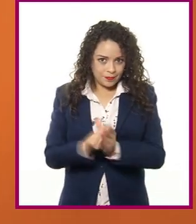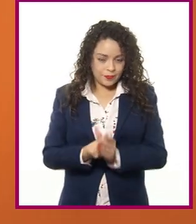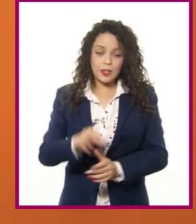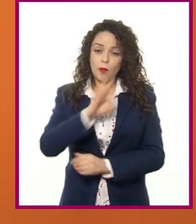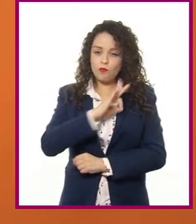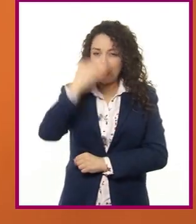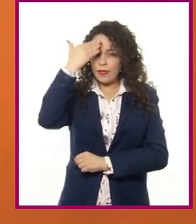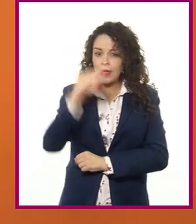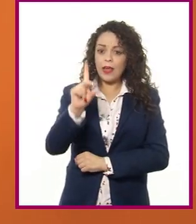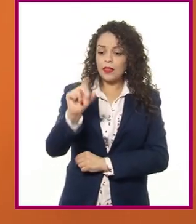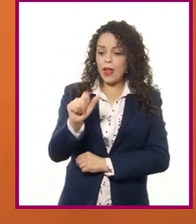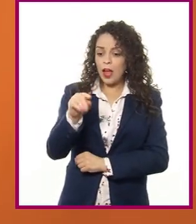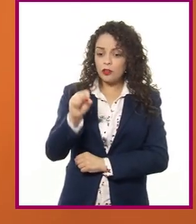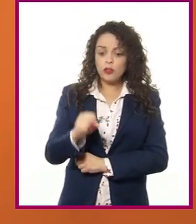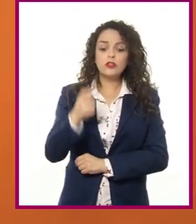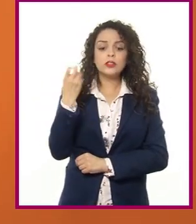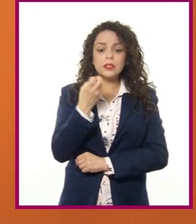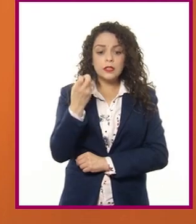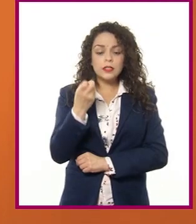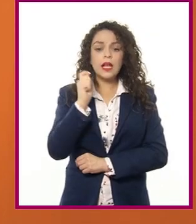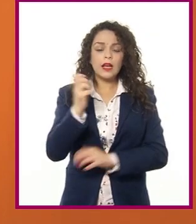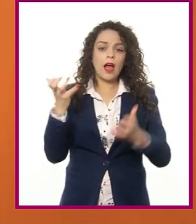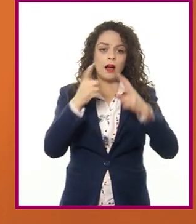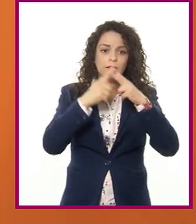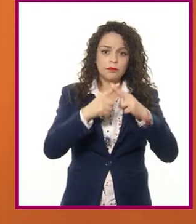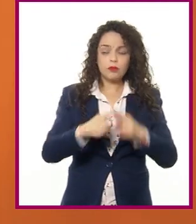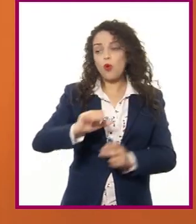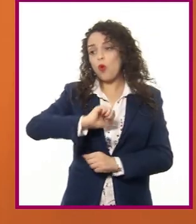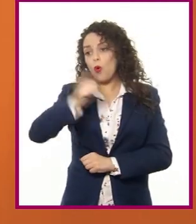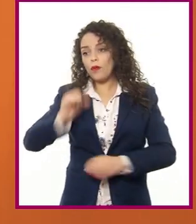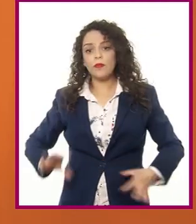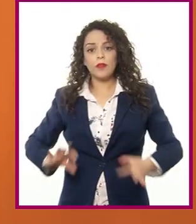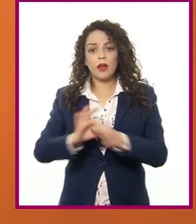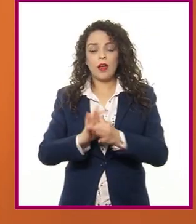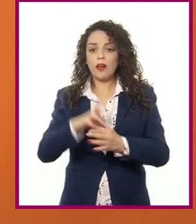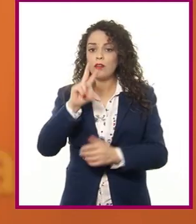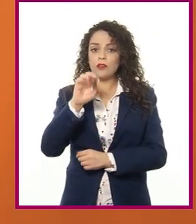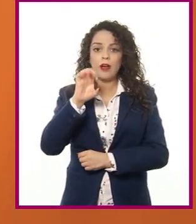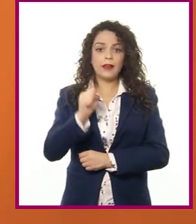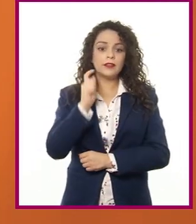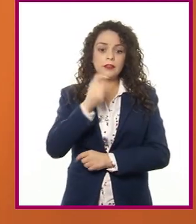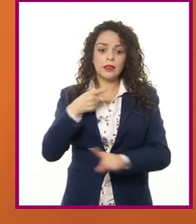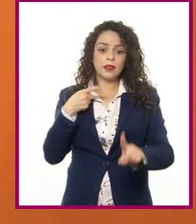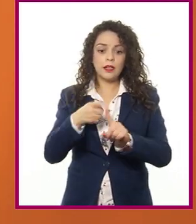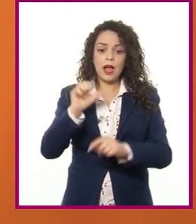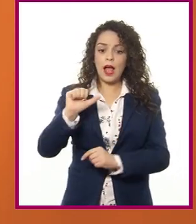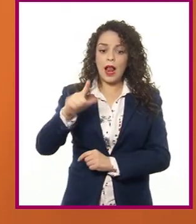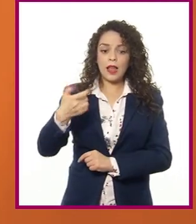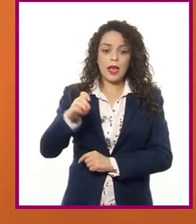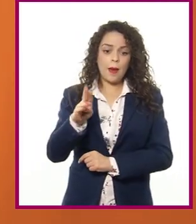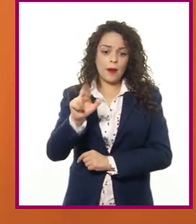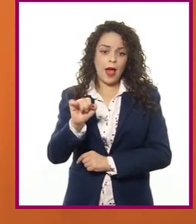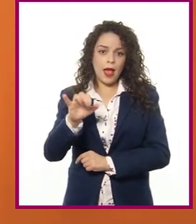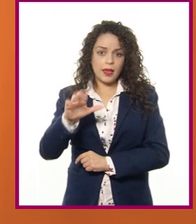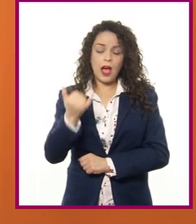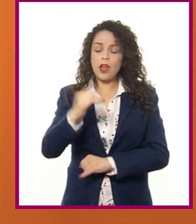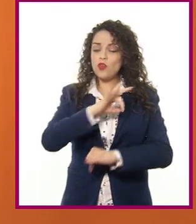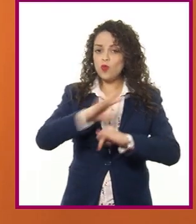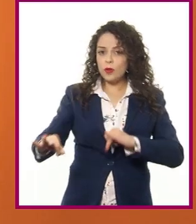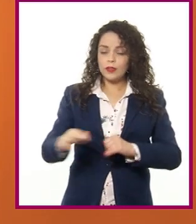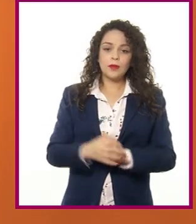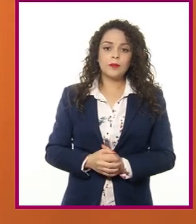se tienen e inferir y calcular sobre otros datos que no constituyen a una ecuación algebraica. Y finalmente,